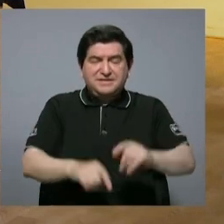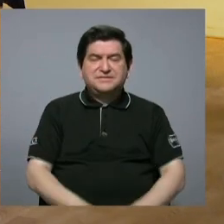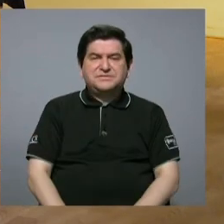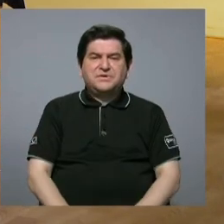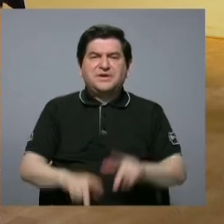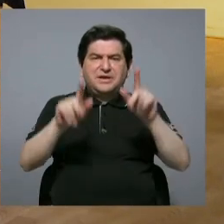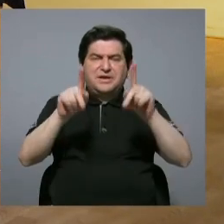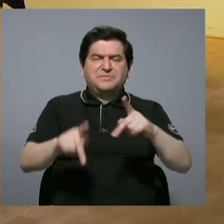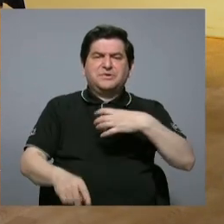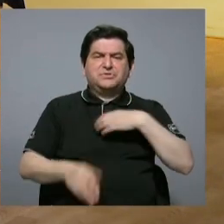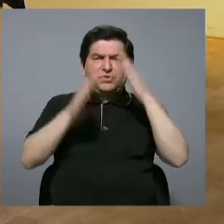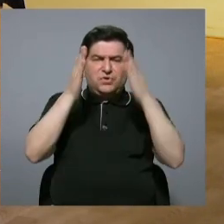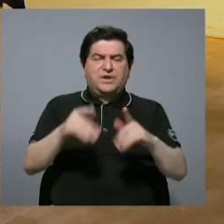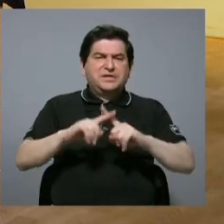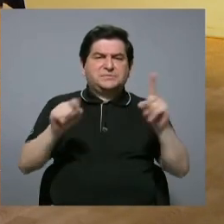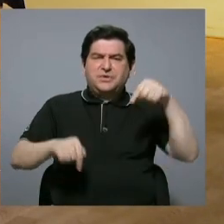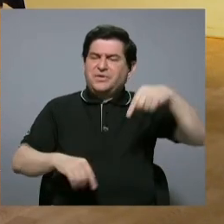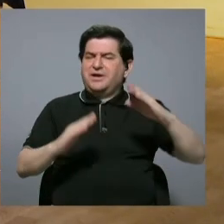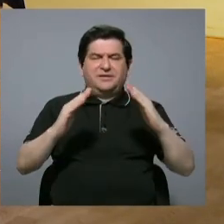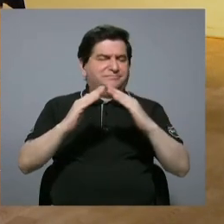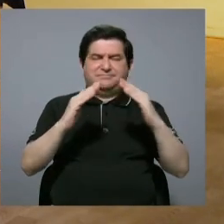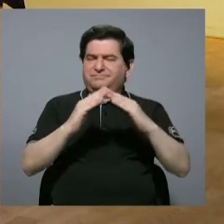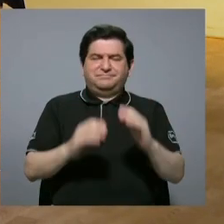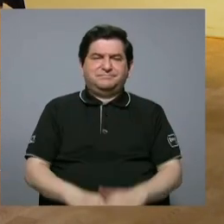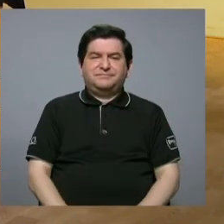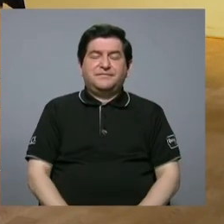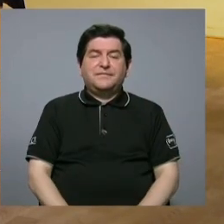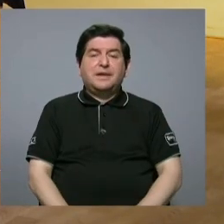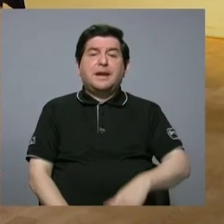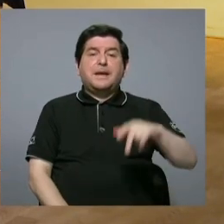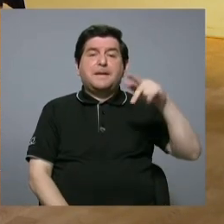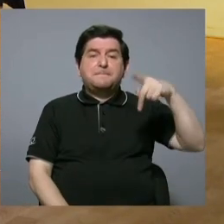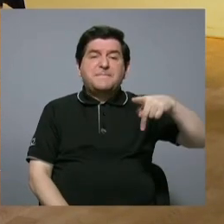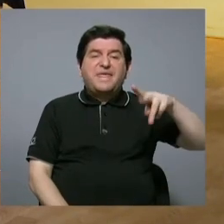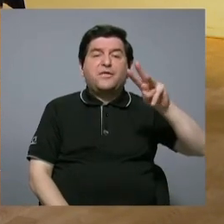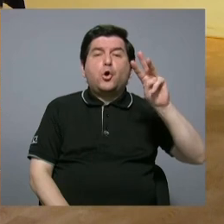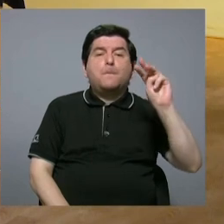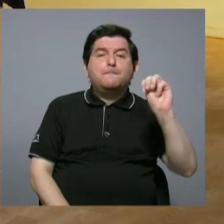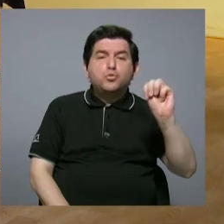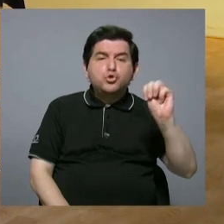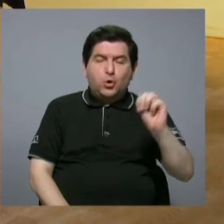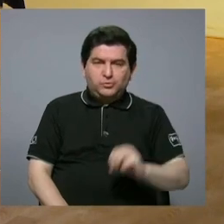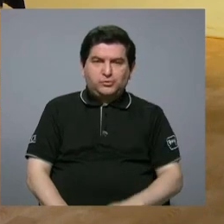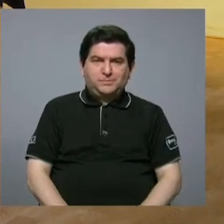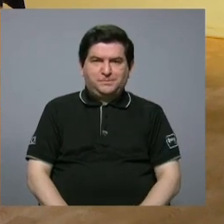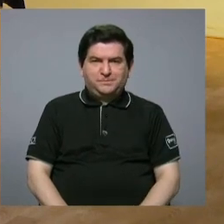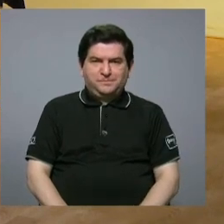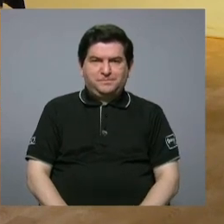que es muy importante en todo este proceso, que es don Pedro Muñoz,